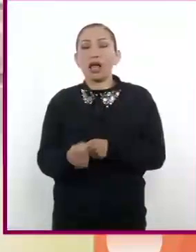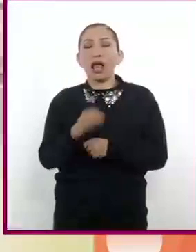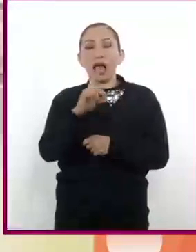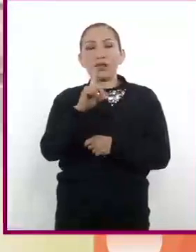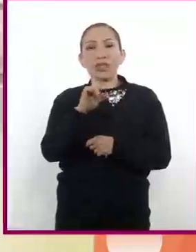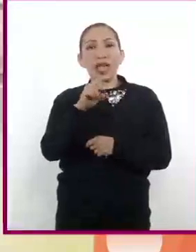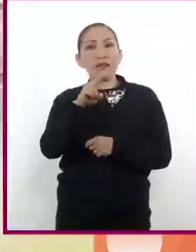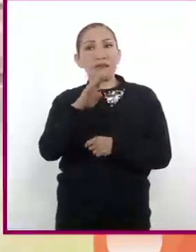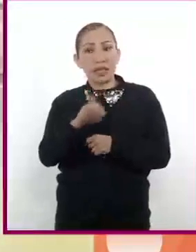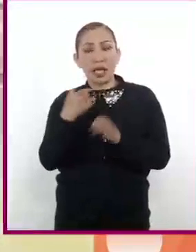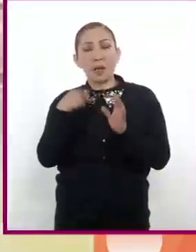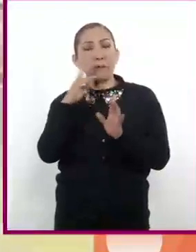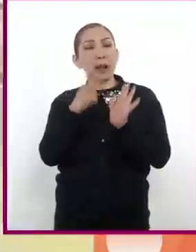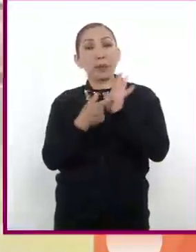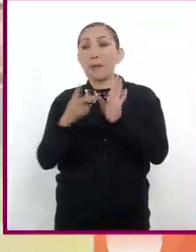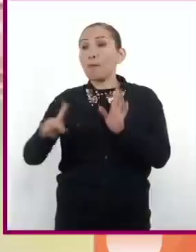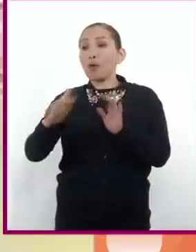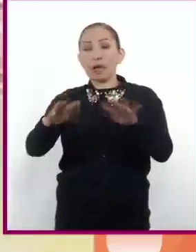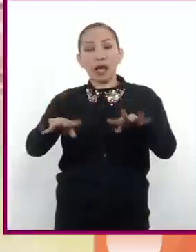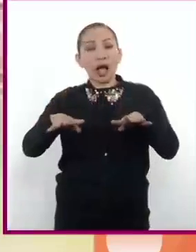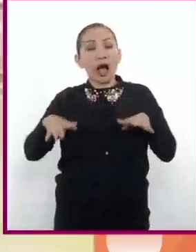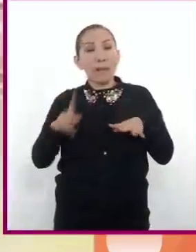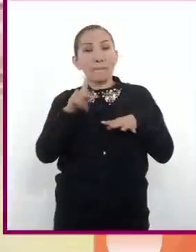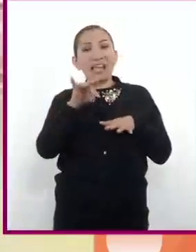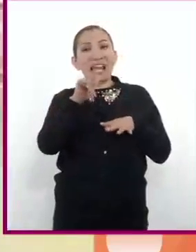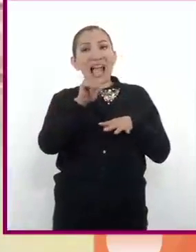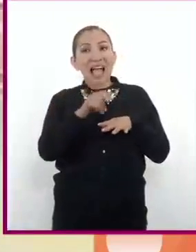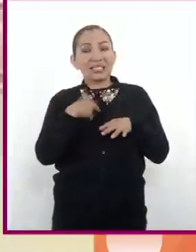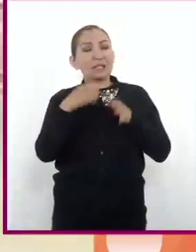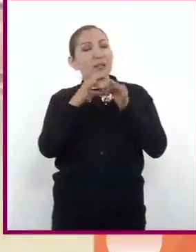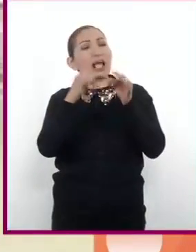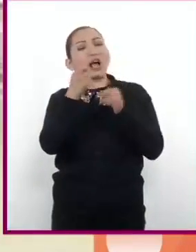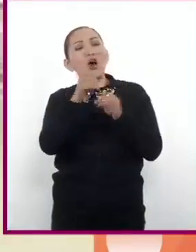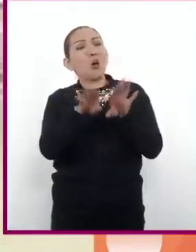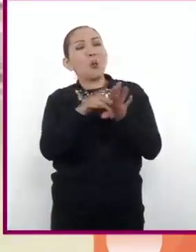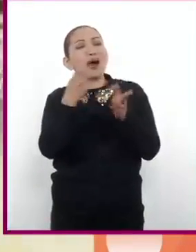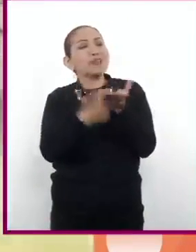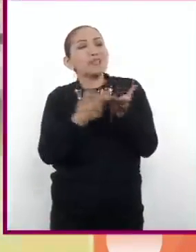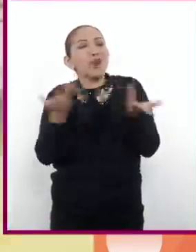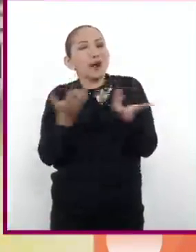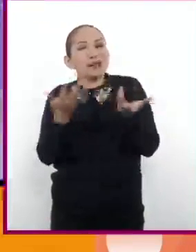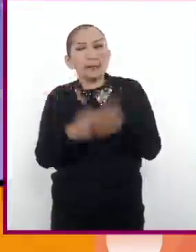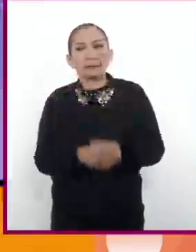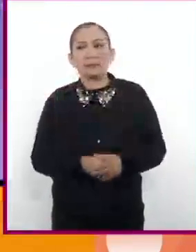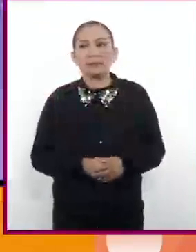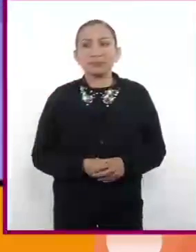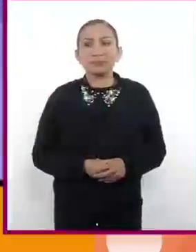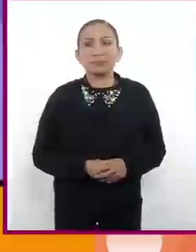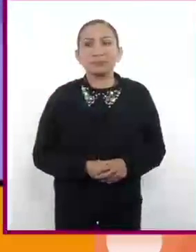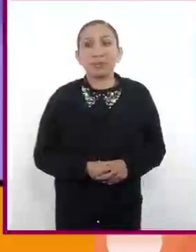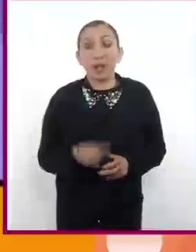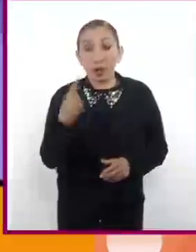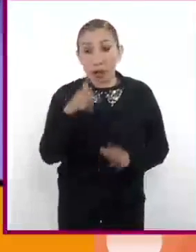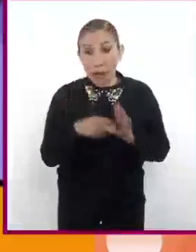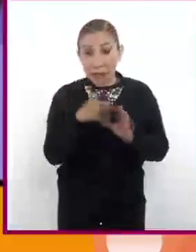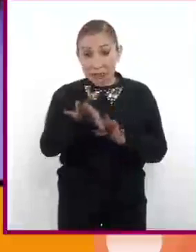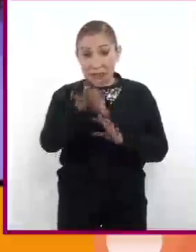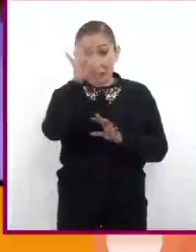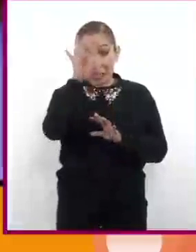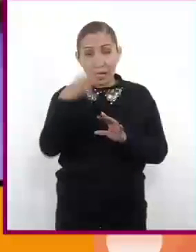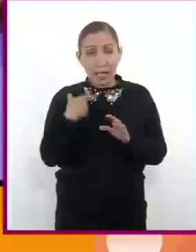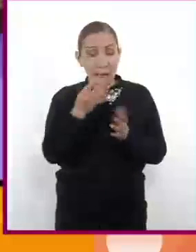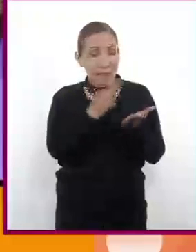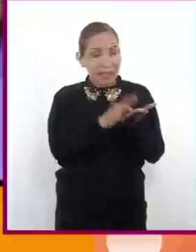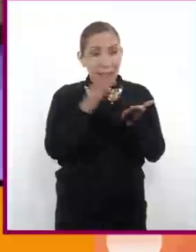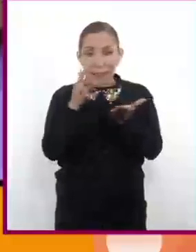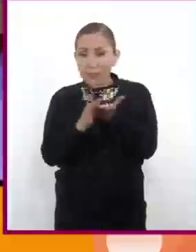Davy, quien hacía demostraciones públicas con pilas voltaicas y explicaba su funcionamiento. Una vez seleccionada la combinación